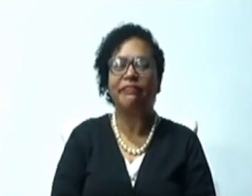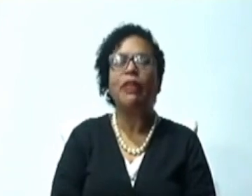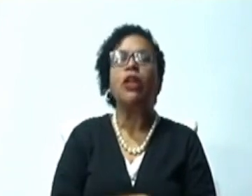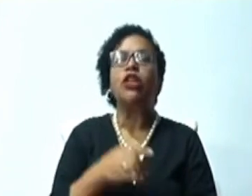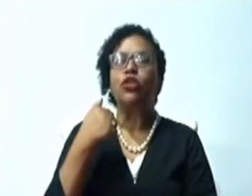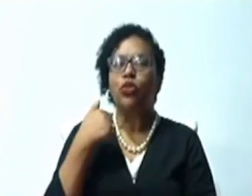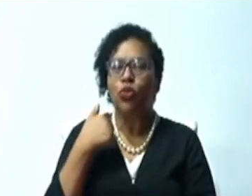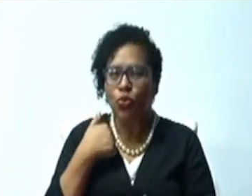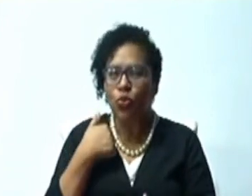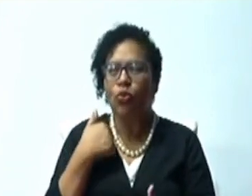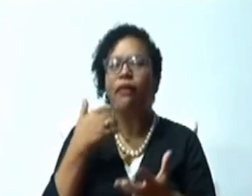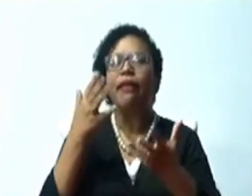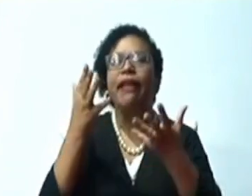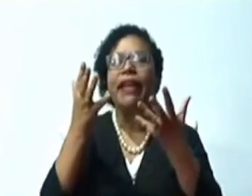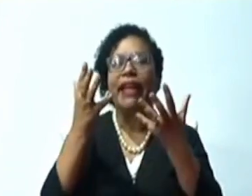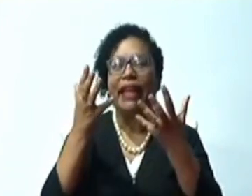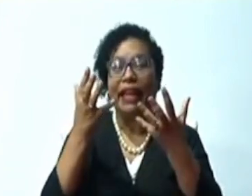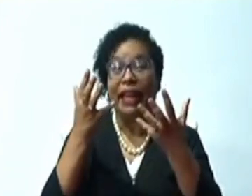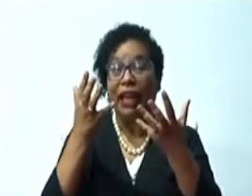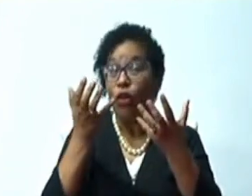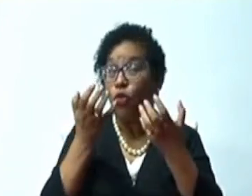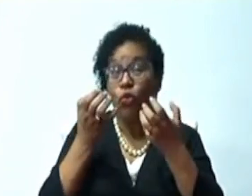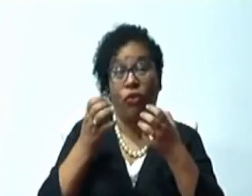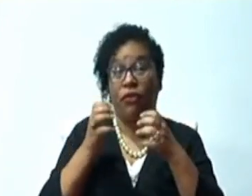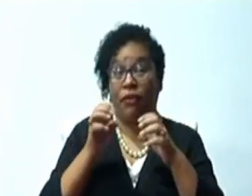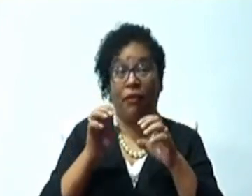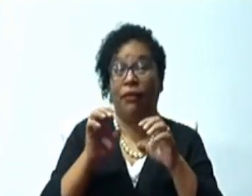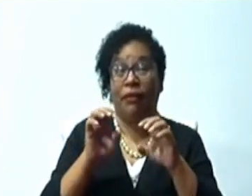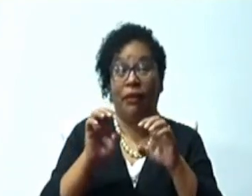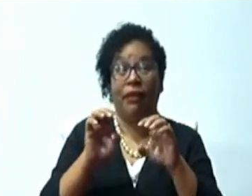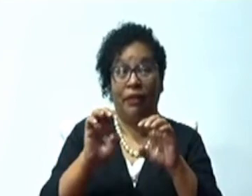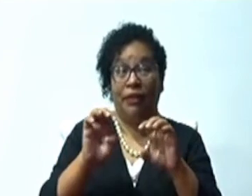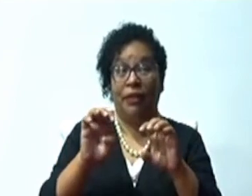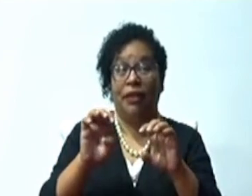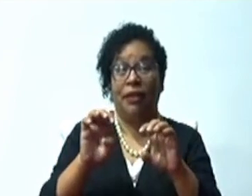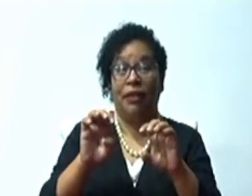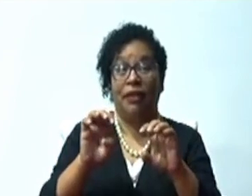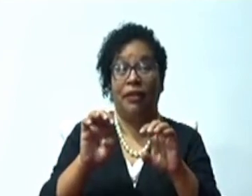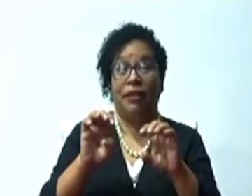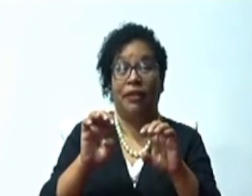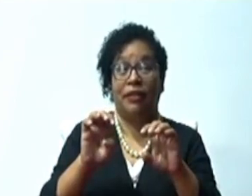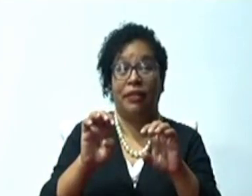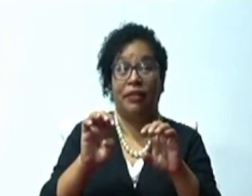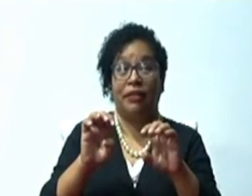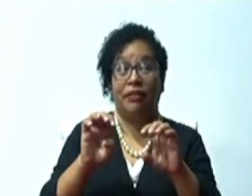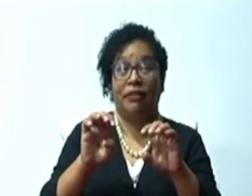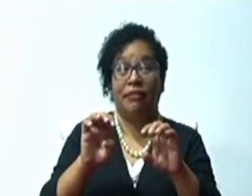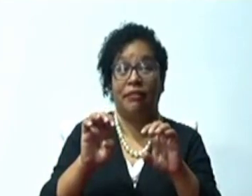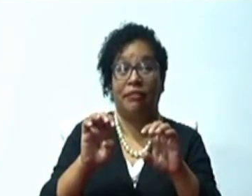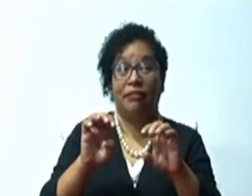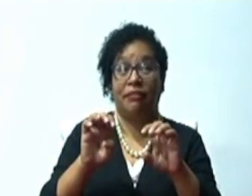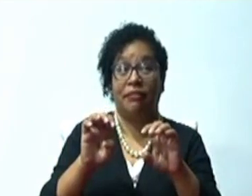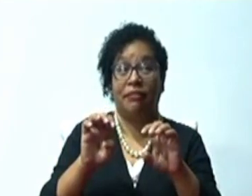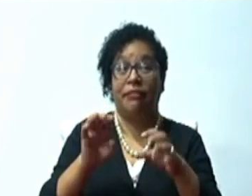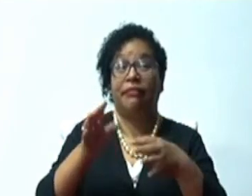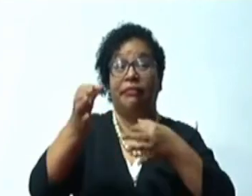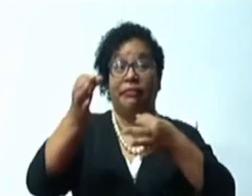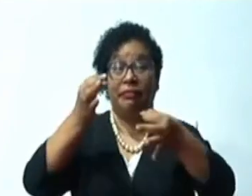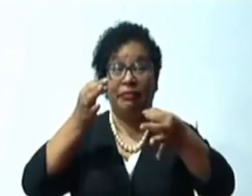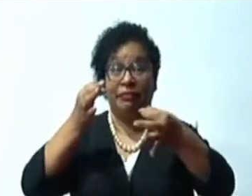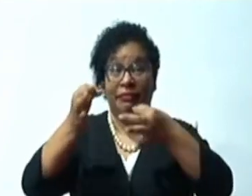deseo, correcto, lo que menos desearía es tener que hacer una exposición